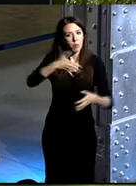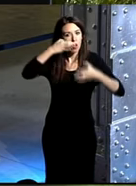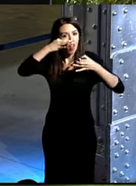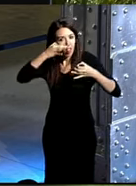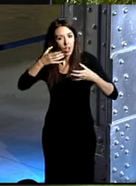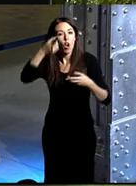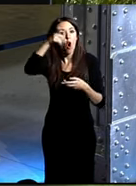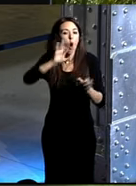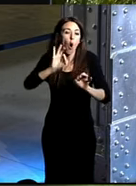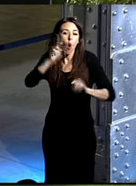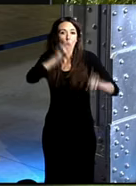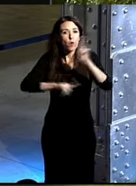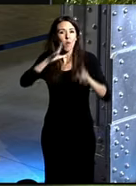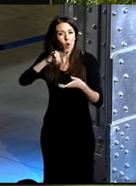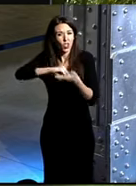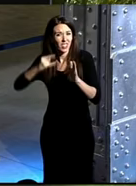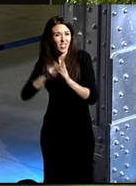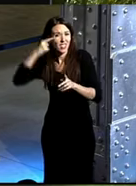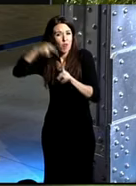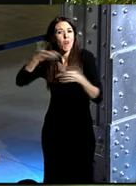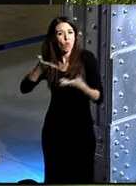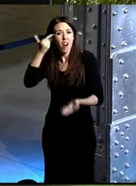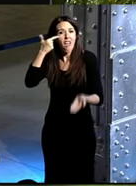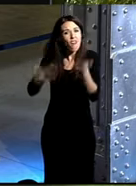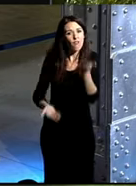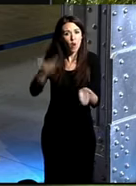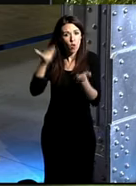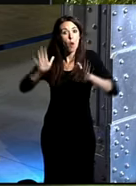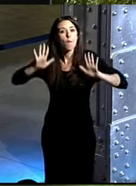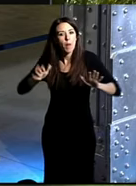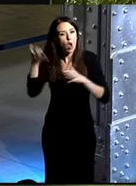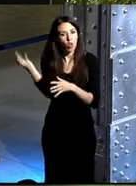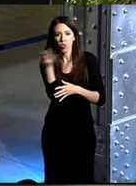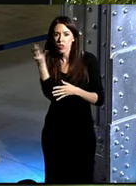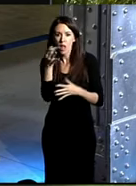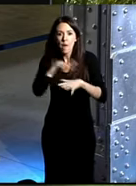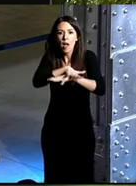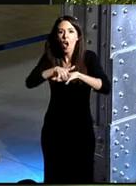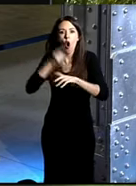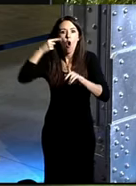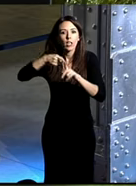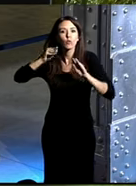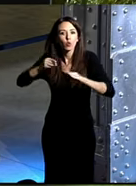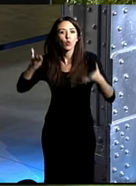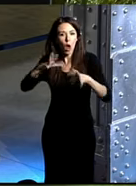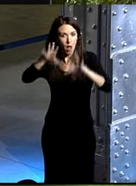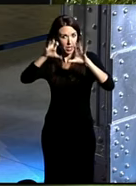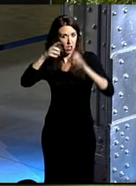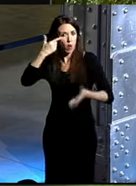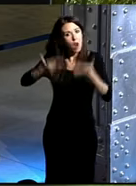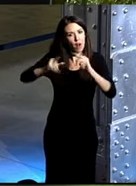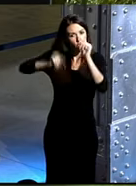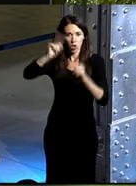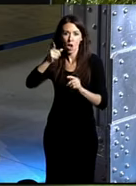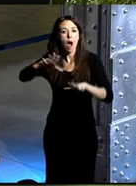o las problemáticas derivadas de un sistema basado en la evaluación, pero que debería estar fundamentado en el aprendizaje. Para